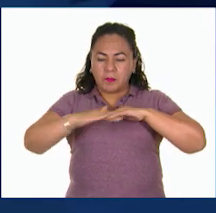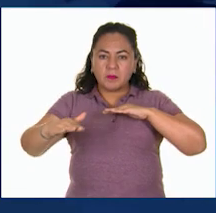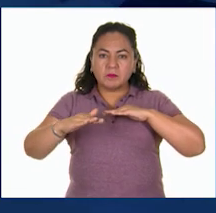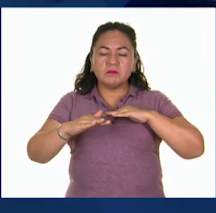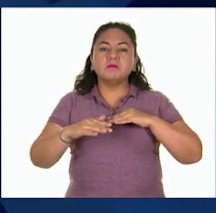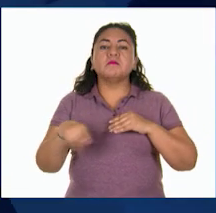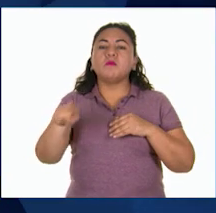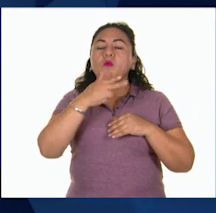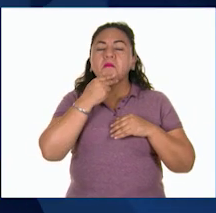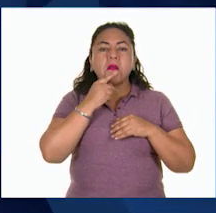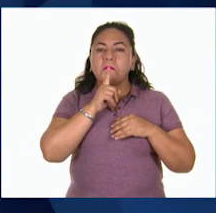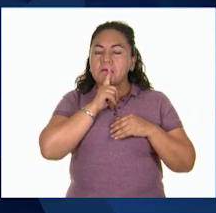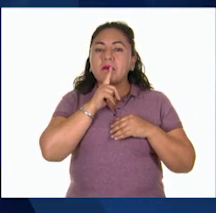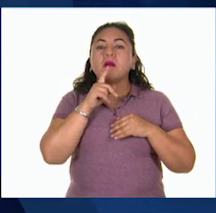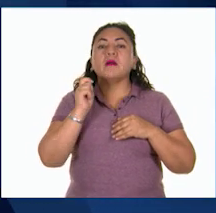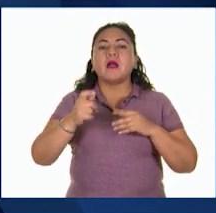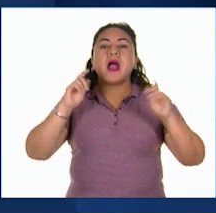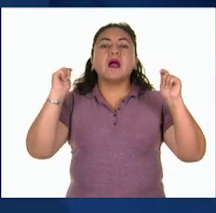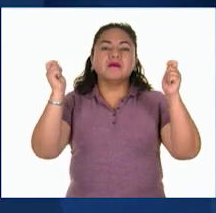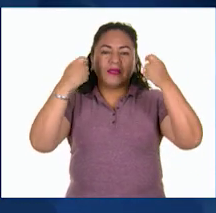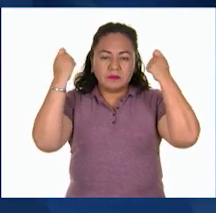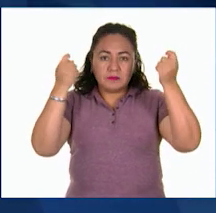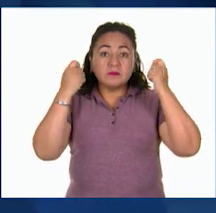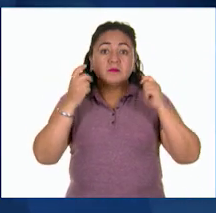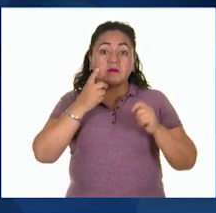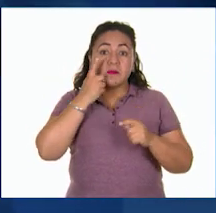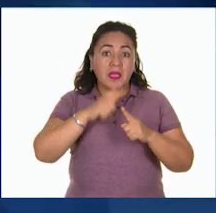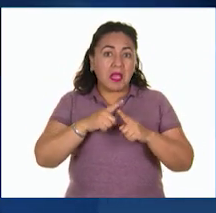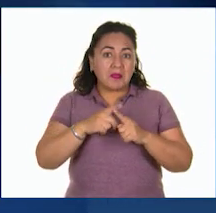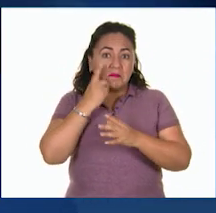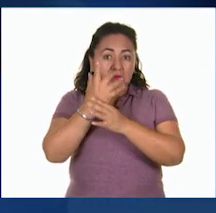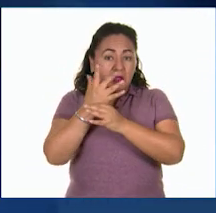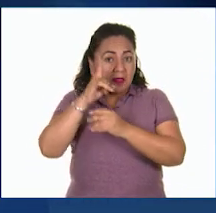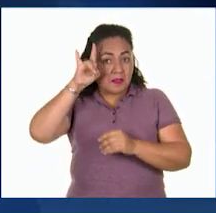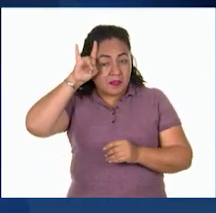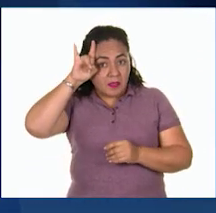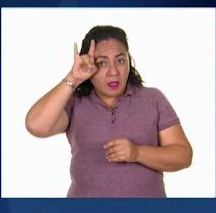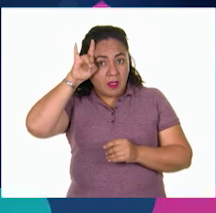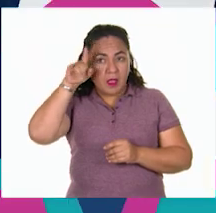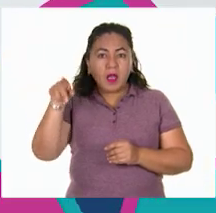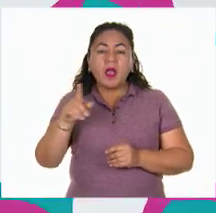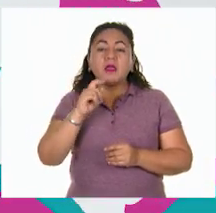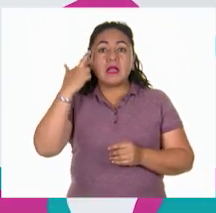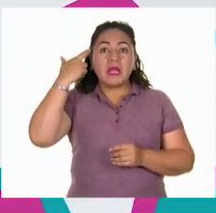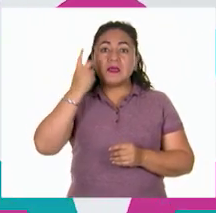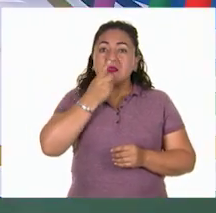aleluya. Quizá sea el diablo quien dice estas cosas y quizá tú las crees porque te las dice